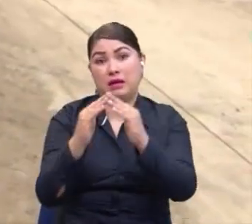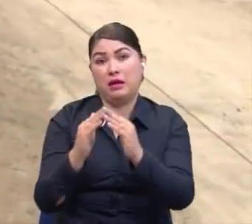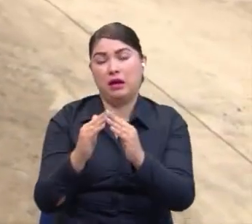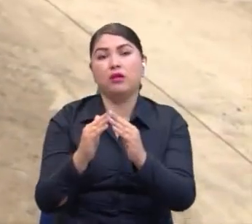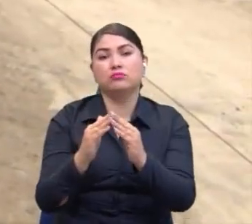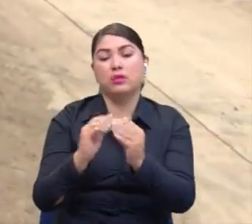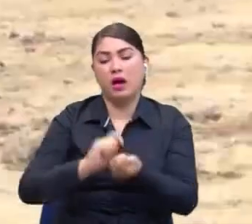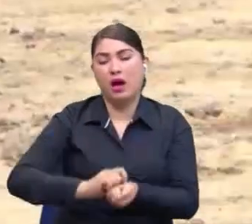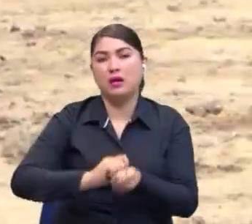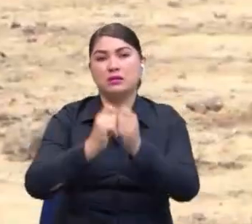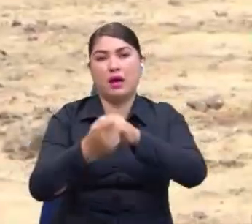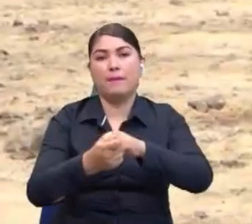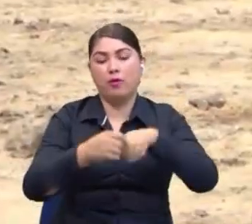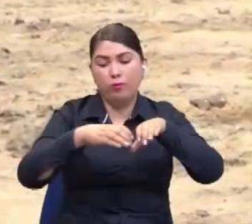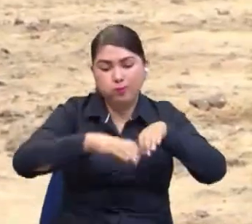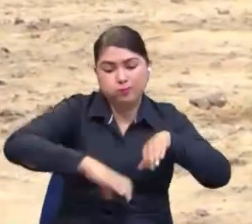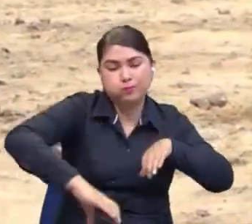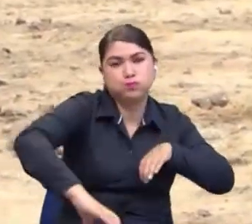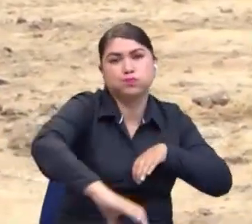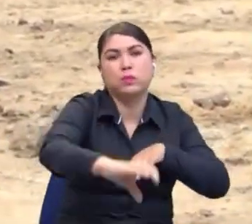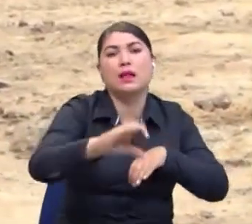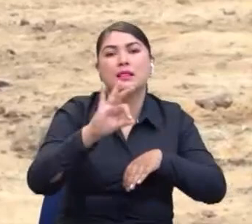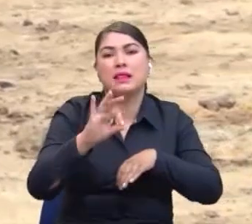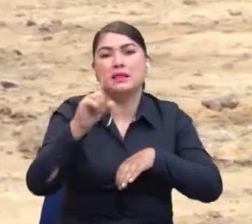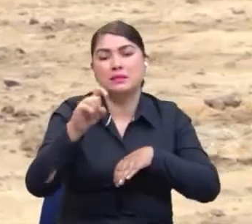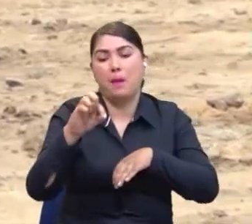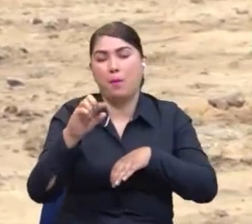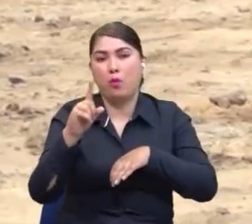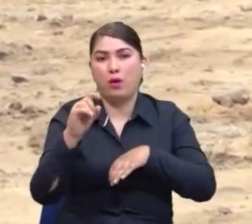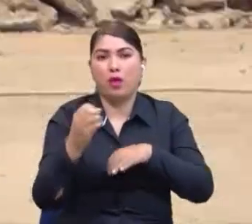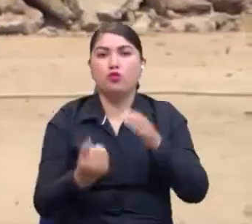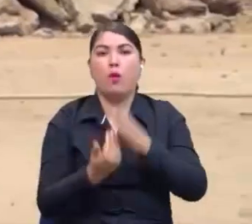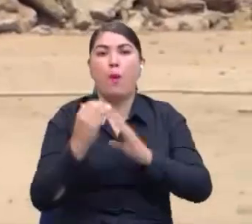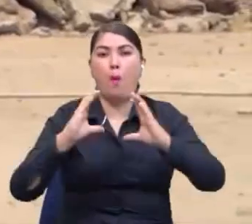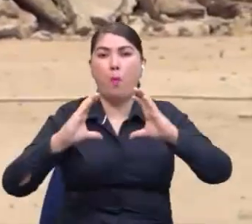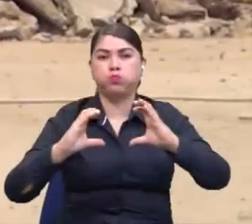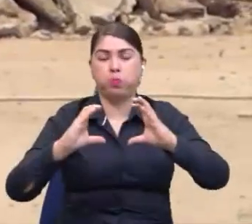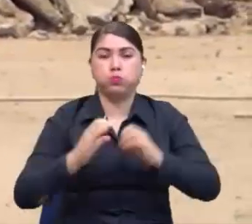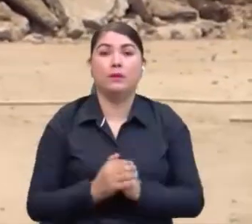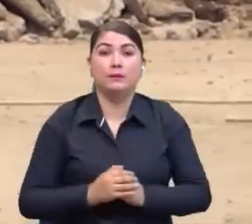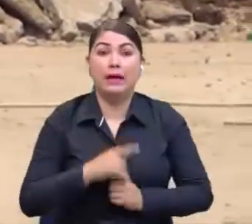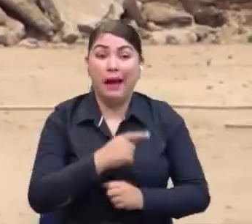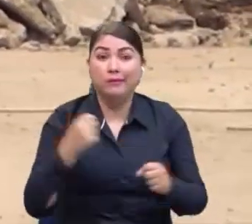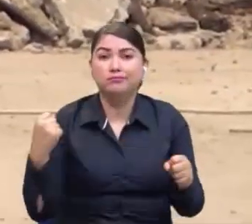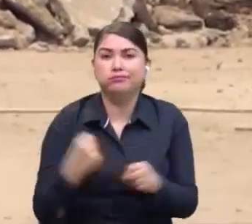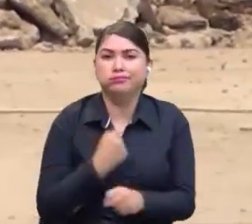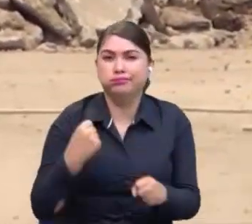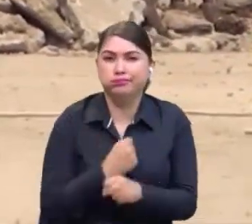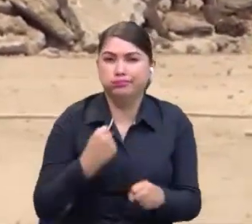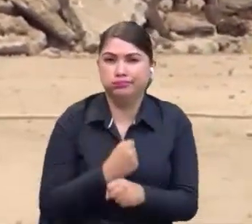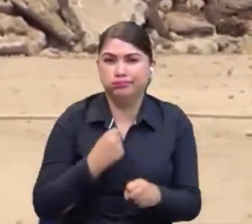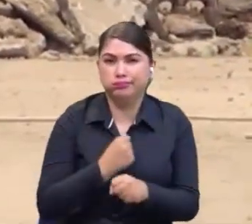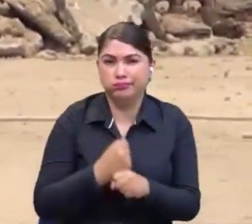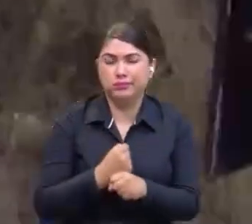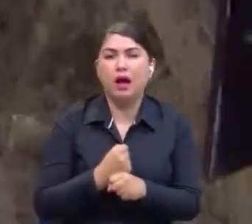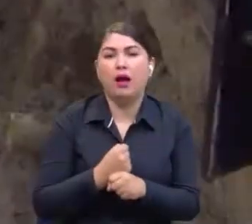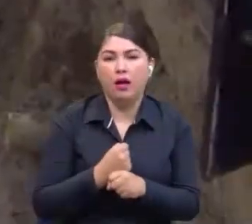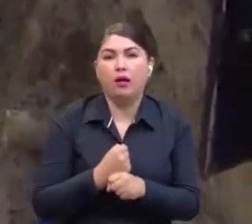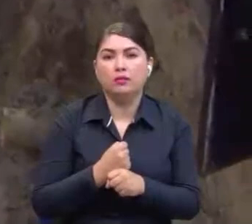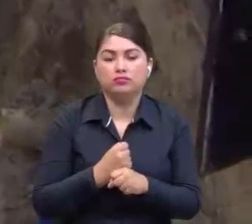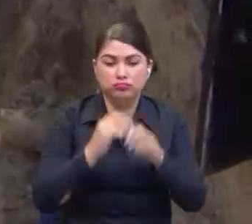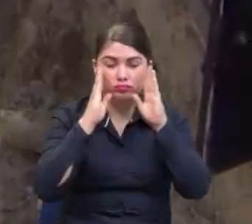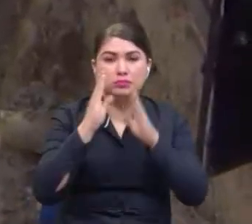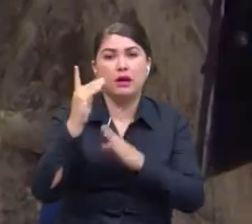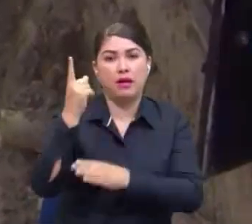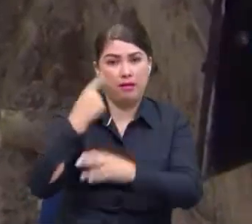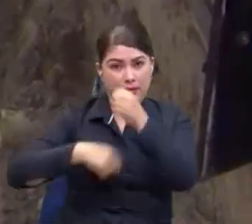con un cambio de tubería de 36 pulgadas en Novafor. Esta obra se ejecuta ante la calamidad pública asistida